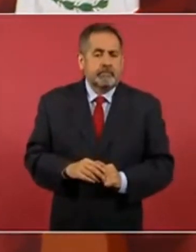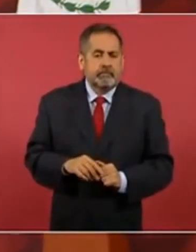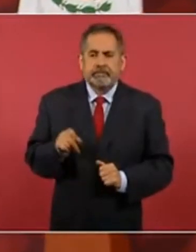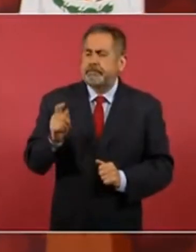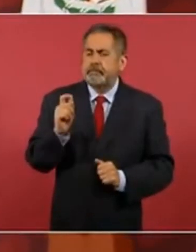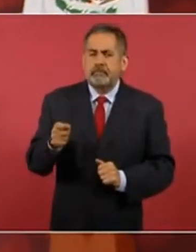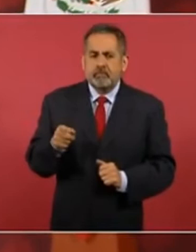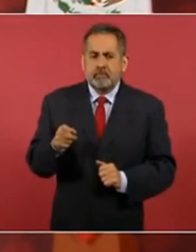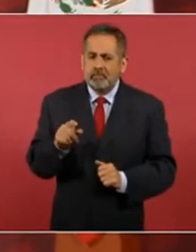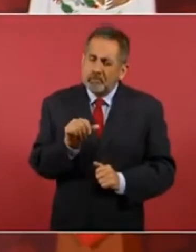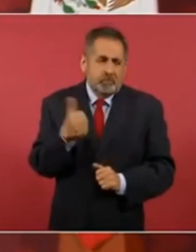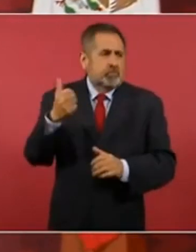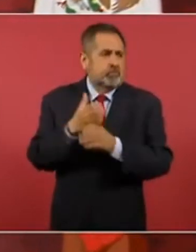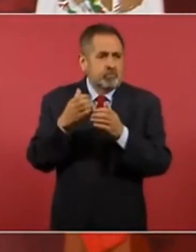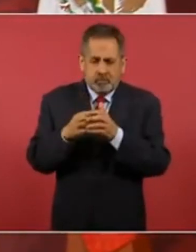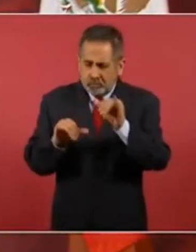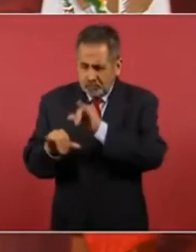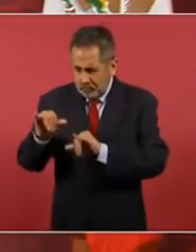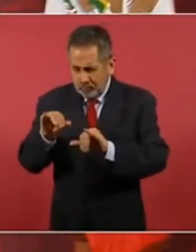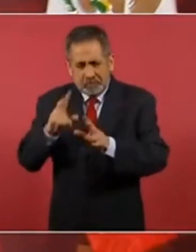una sustancia